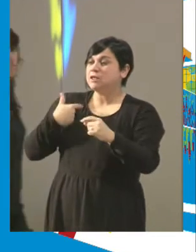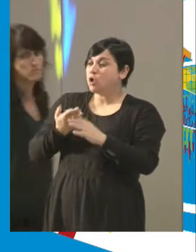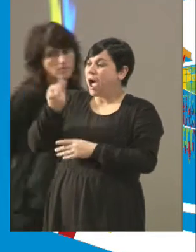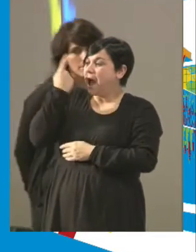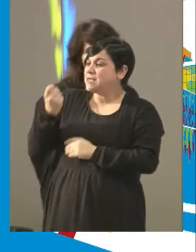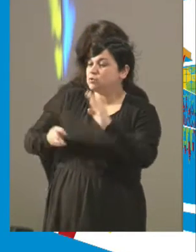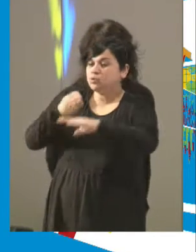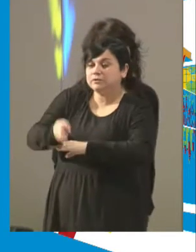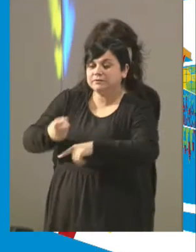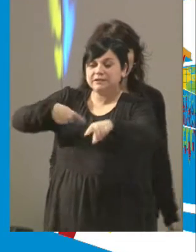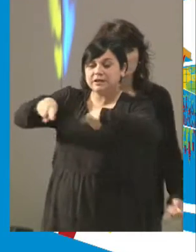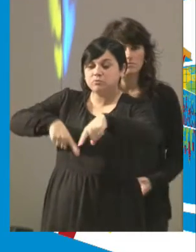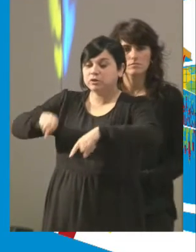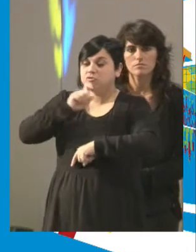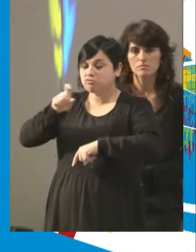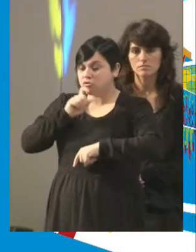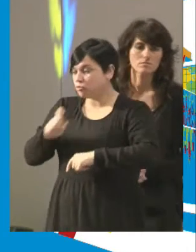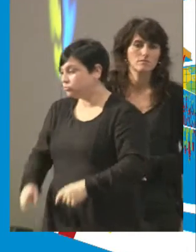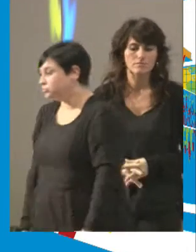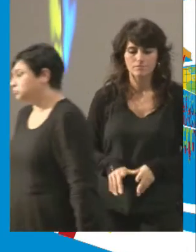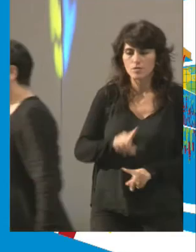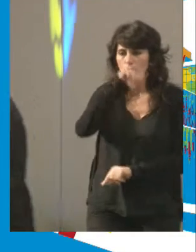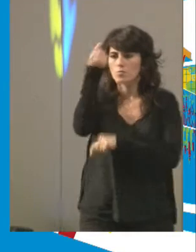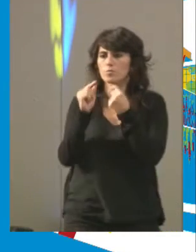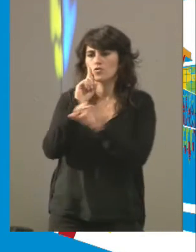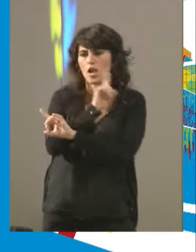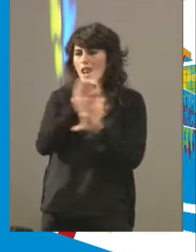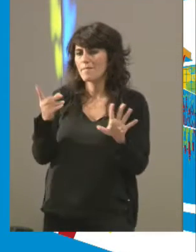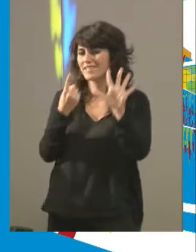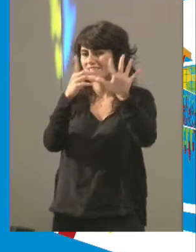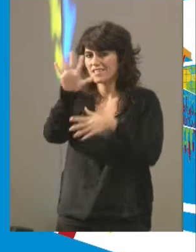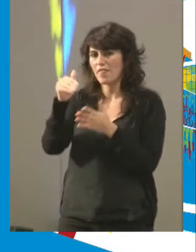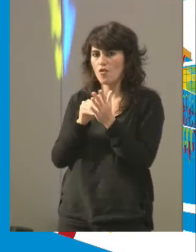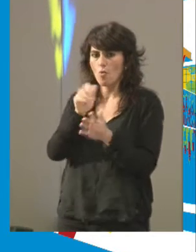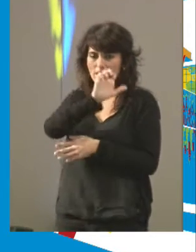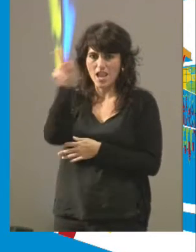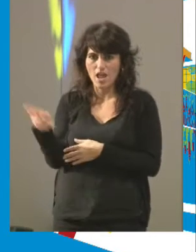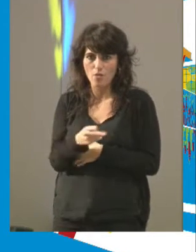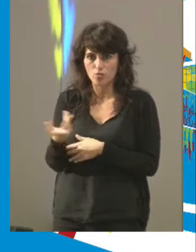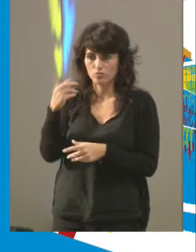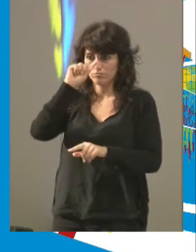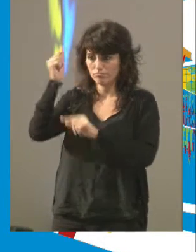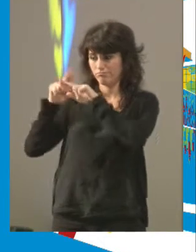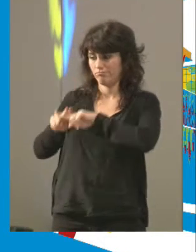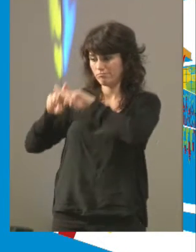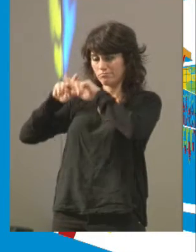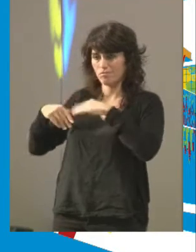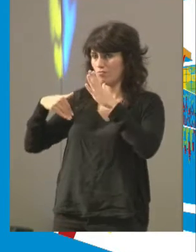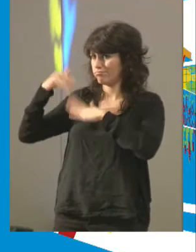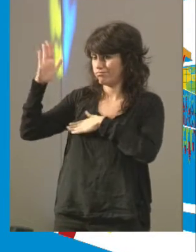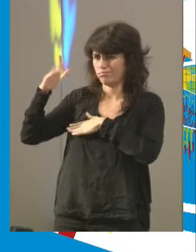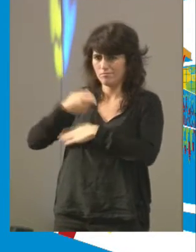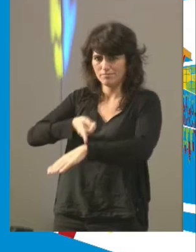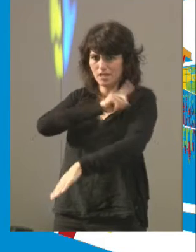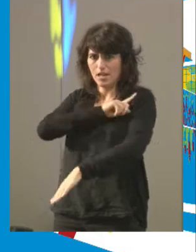anterior. Teníamos un presupuesto, lo digo claramente, de 65.000 euros, cuando cualquier otro muestreo anterior había superado con creces ese